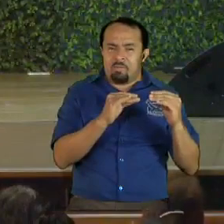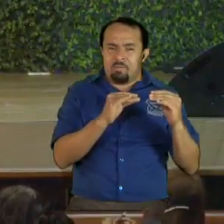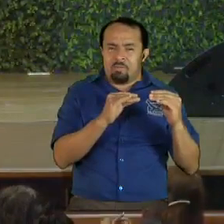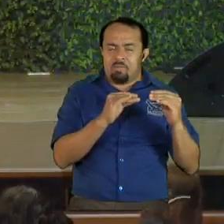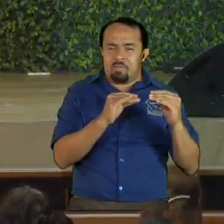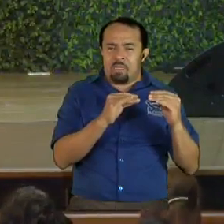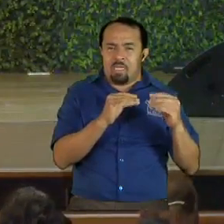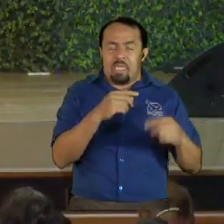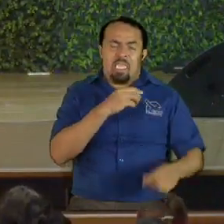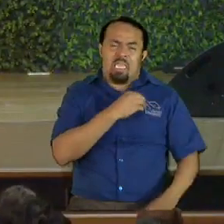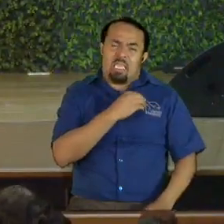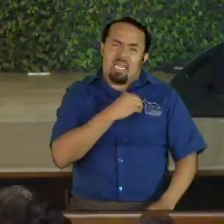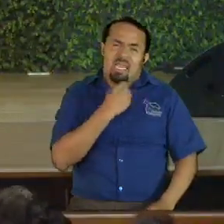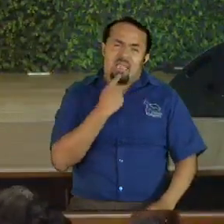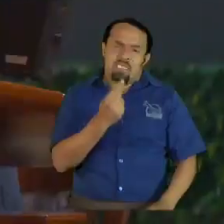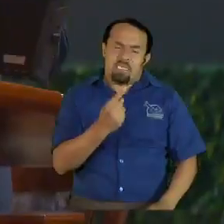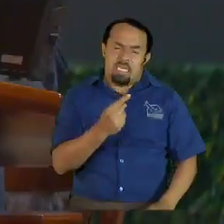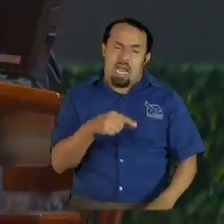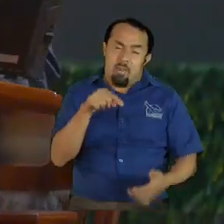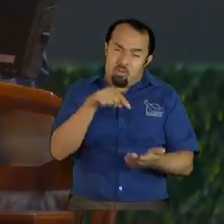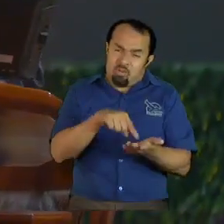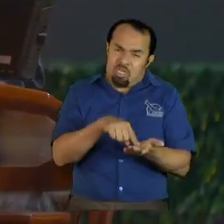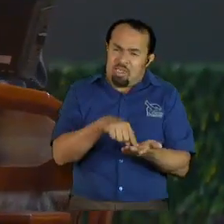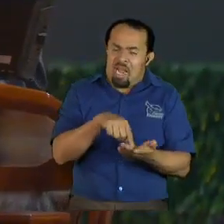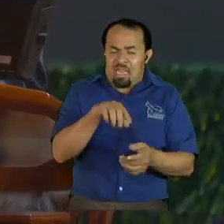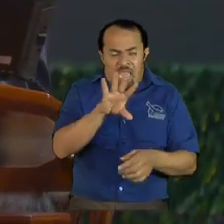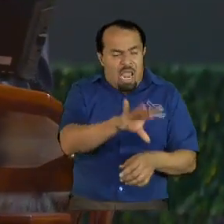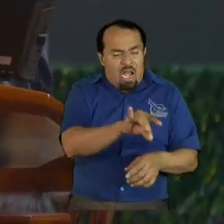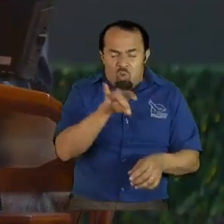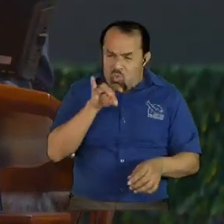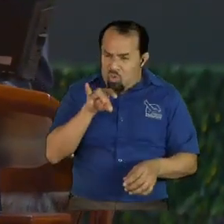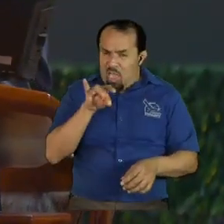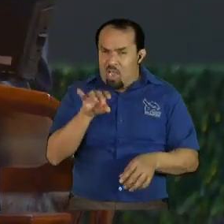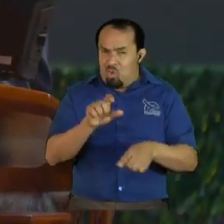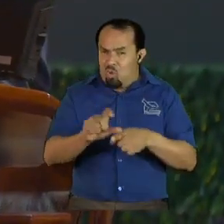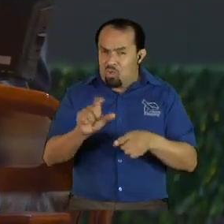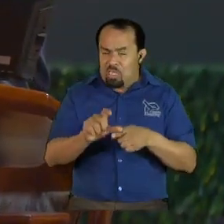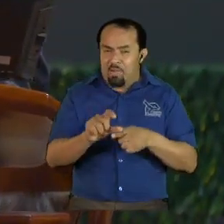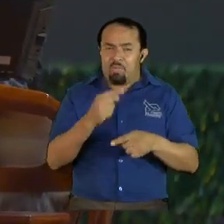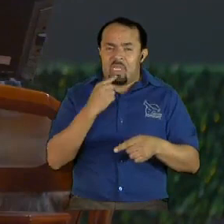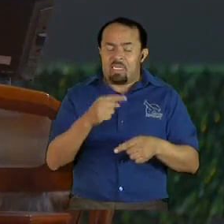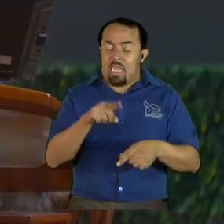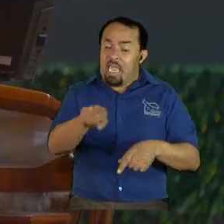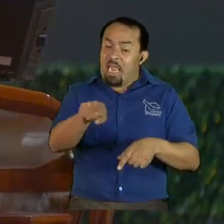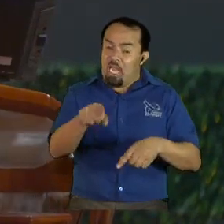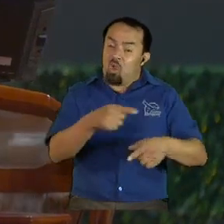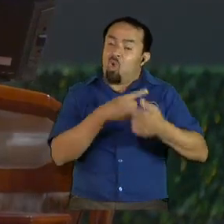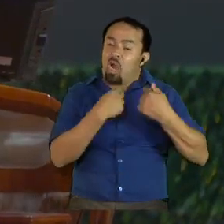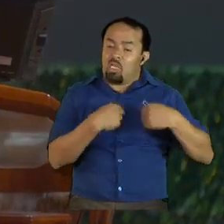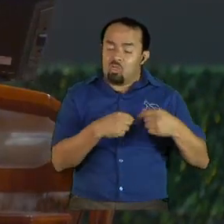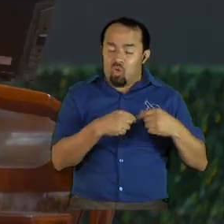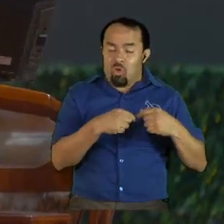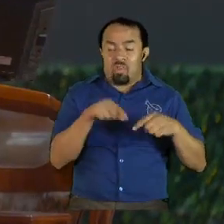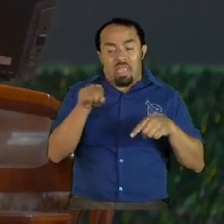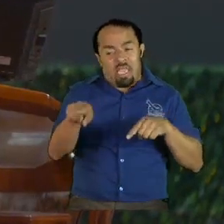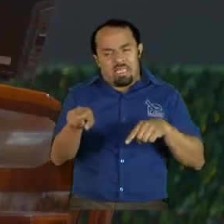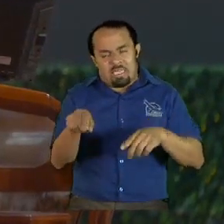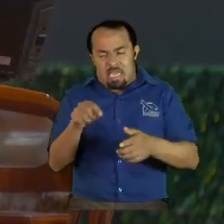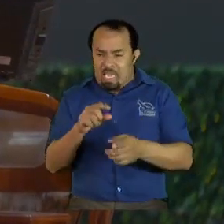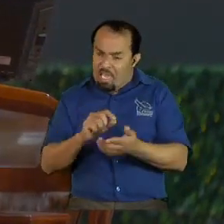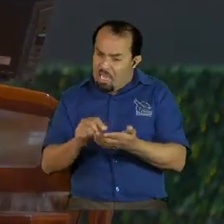secularmente y se quiere referir al punto central de algo, muchas veces dice, el corazón de este asunto es el siguiente,